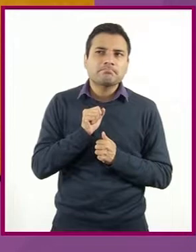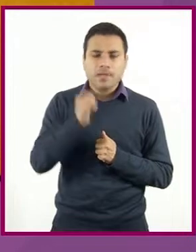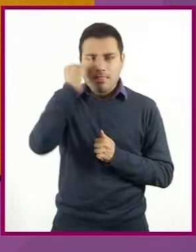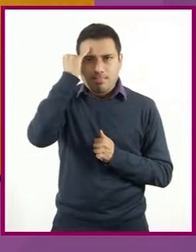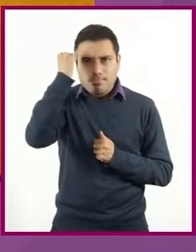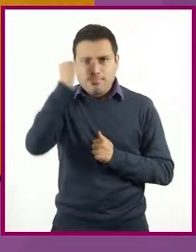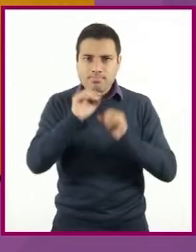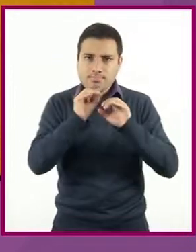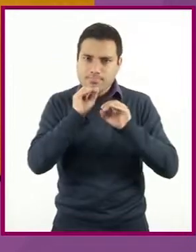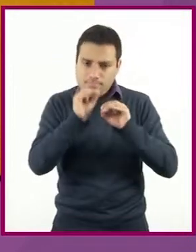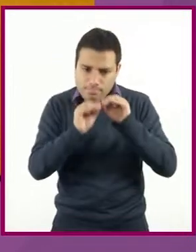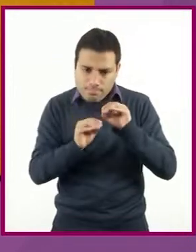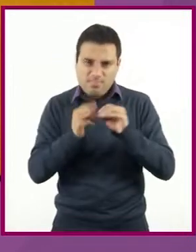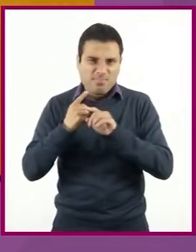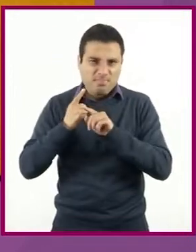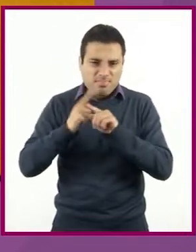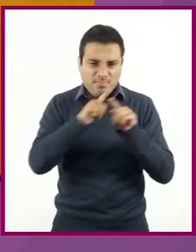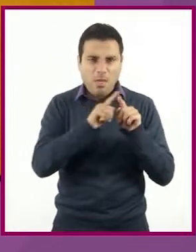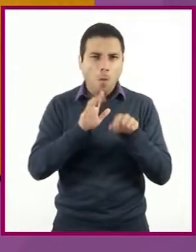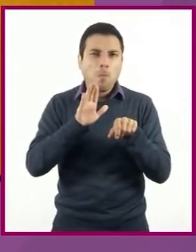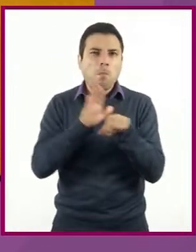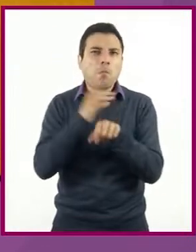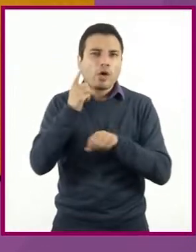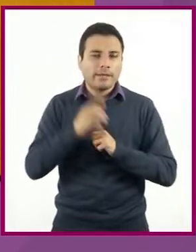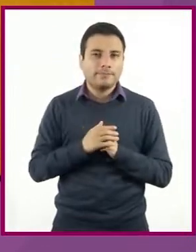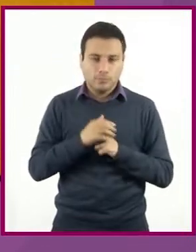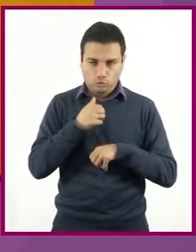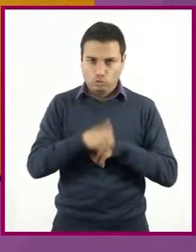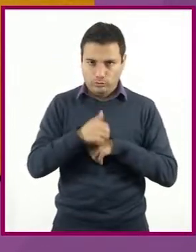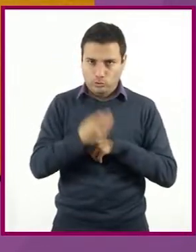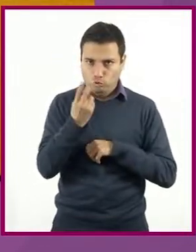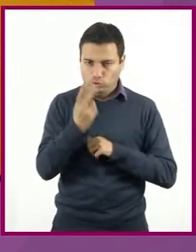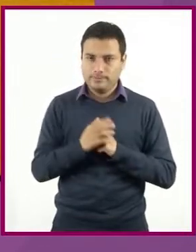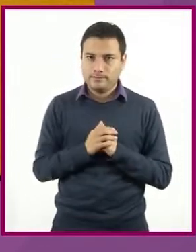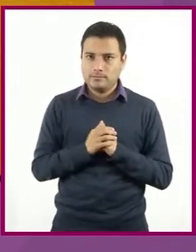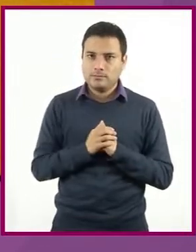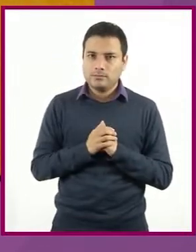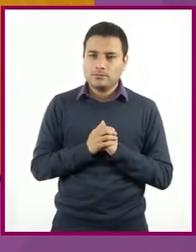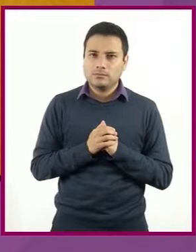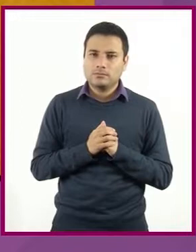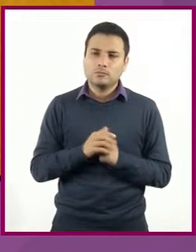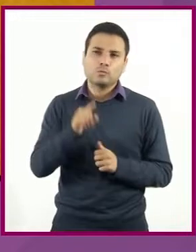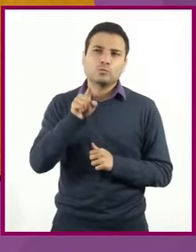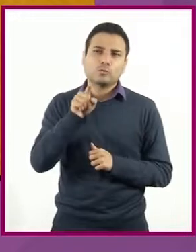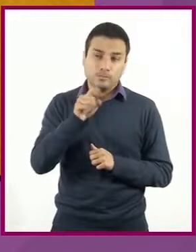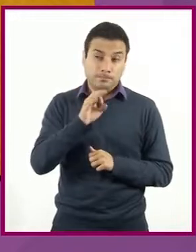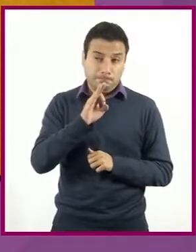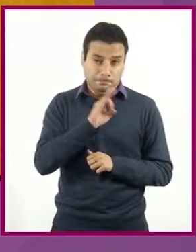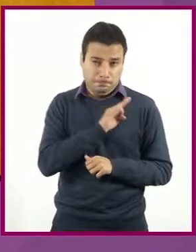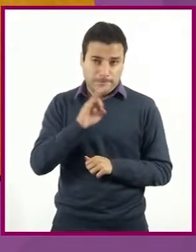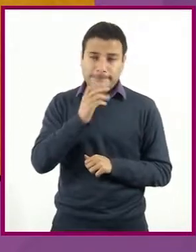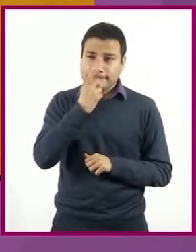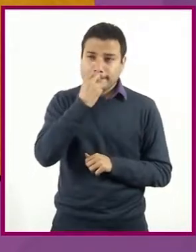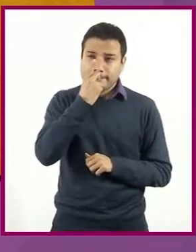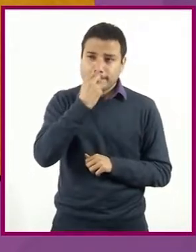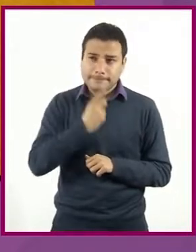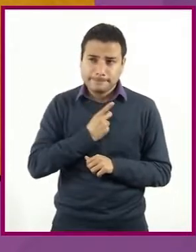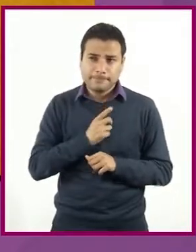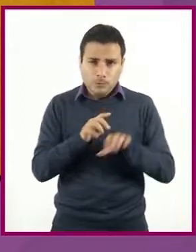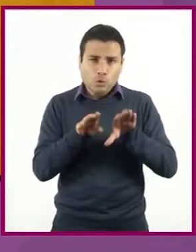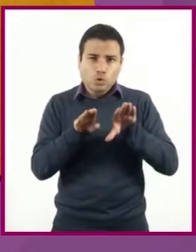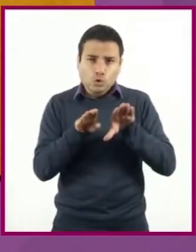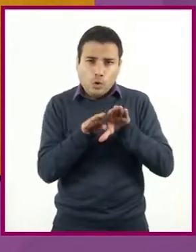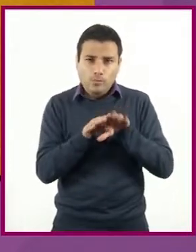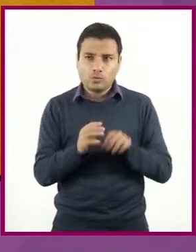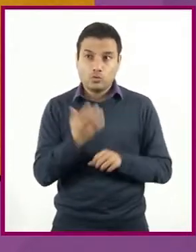inventos. La segunda pregunta que yo le haría sería que si me podría compartir el secreto de cómo escribir